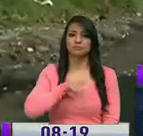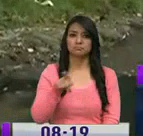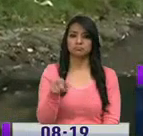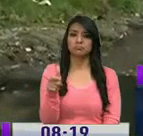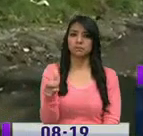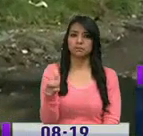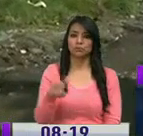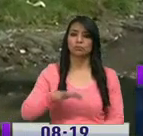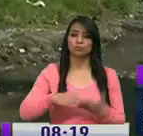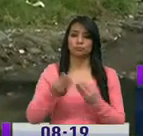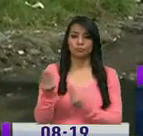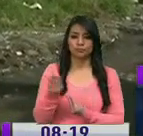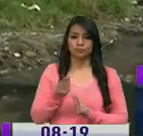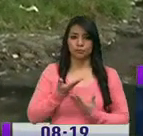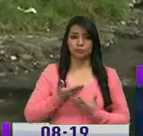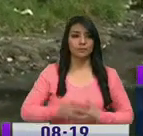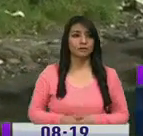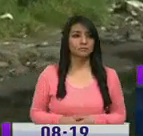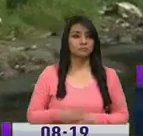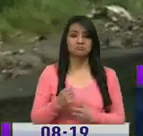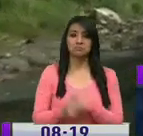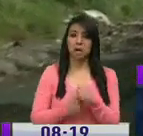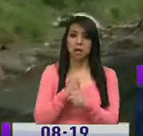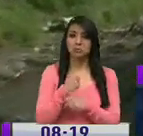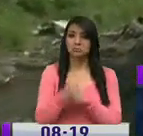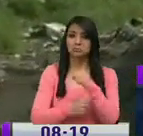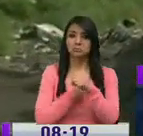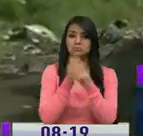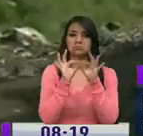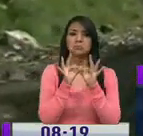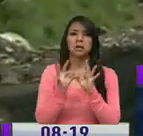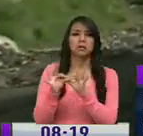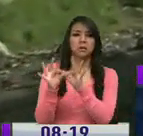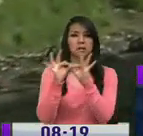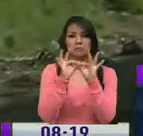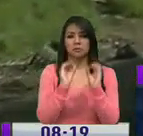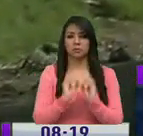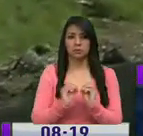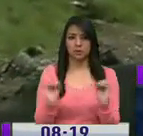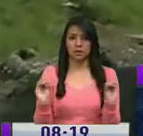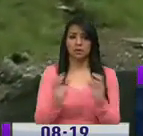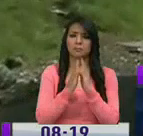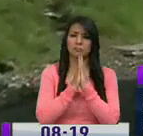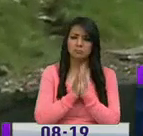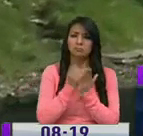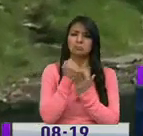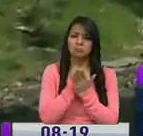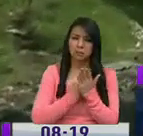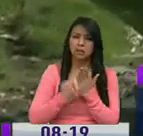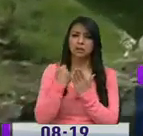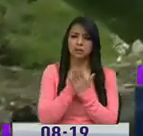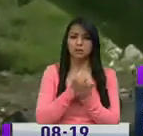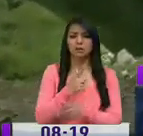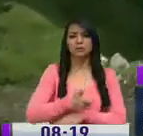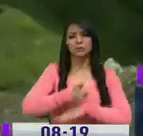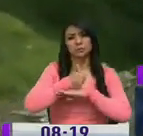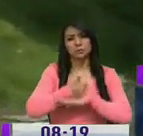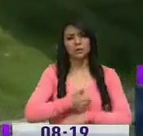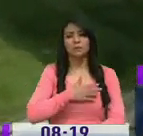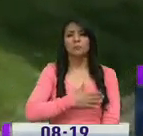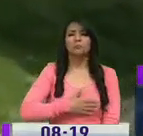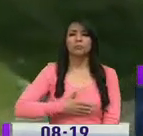la comunidad y desde hace años no han tenido mantenimiento. Ellos han solicitado insistentemente a las autoridades que por favor realicen